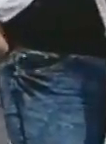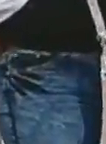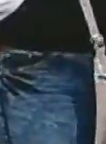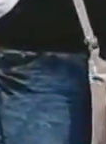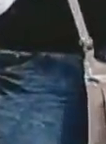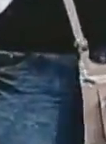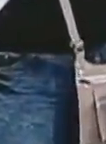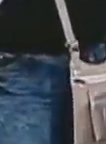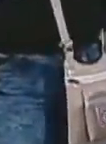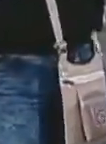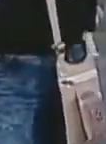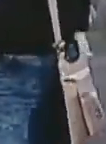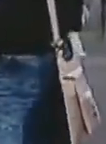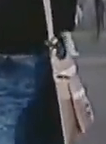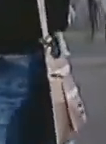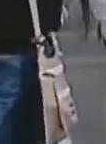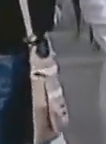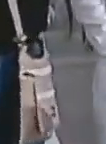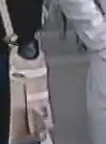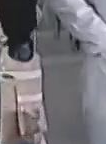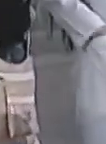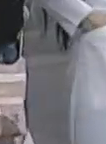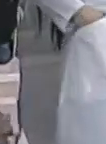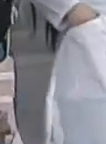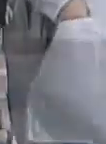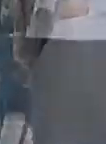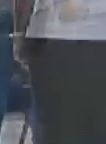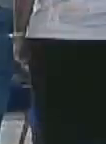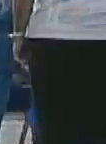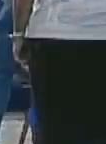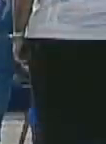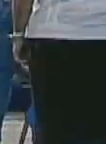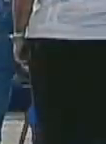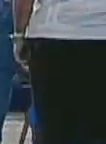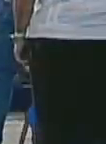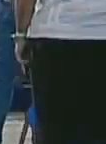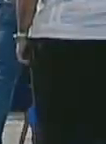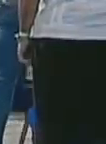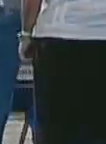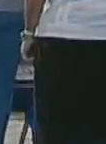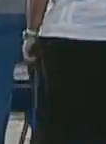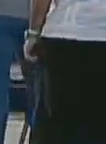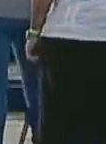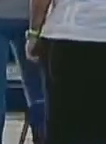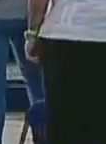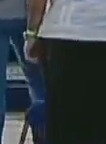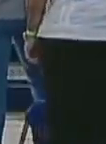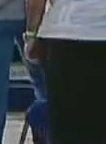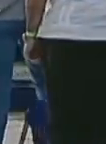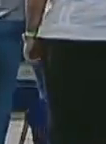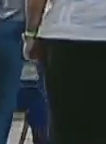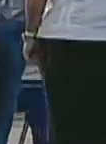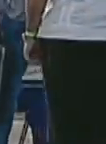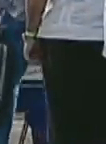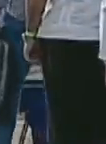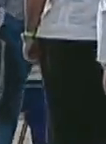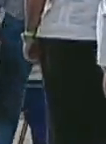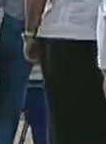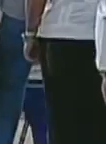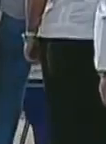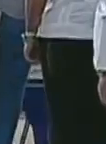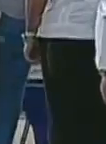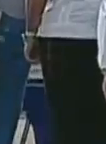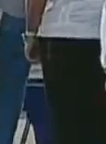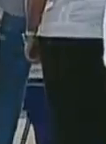Iniciamos esta transmisión desde el Círculo Militar de Venezuela en Fuerte Tiuna, y es que Venezuela celebra el